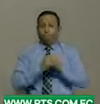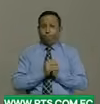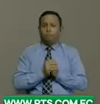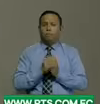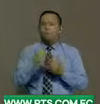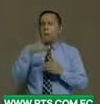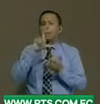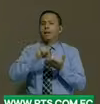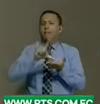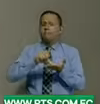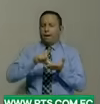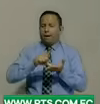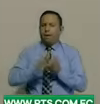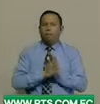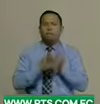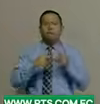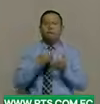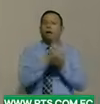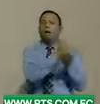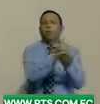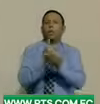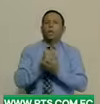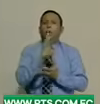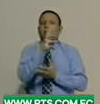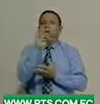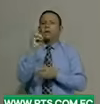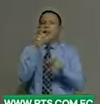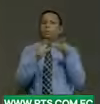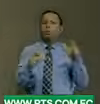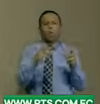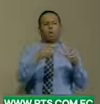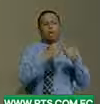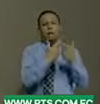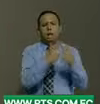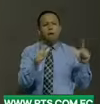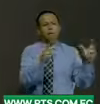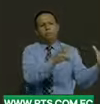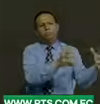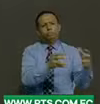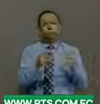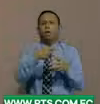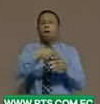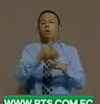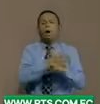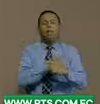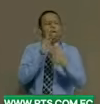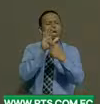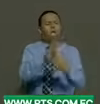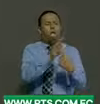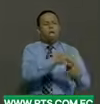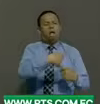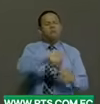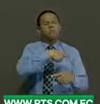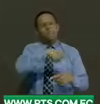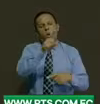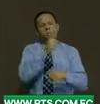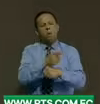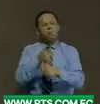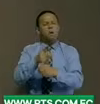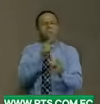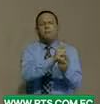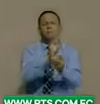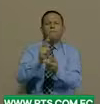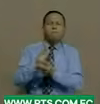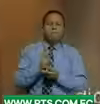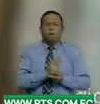Lima. También permitió rescatar a 60 personas que presuntamente eran sometidas a explotación sexual. Según la investigación,